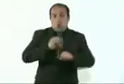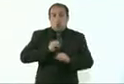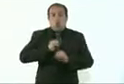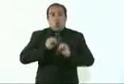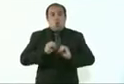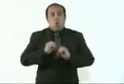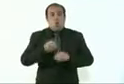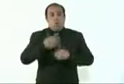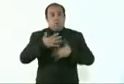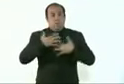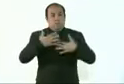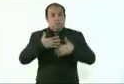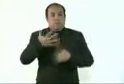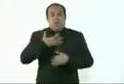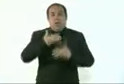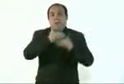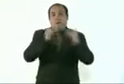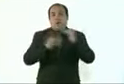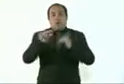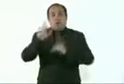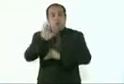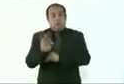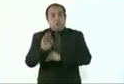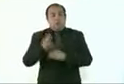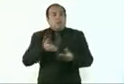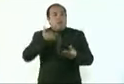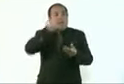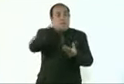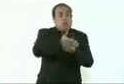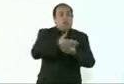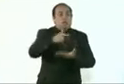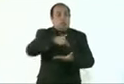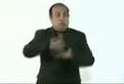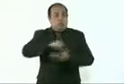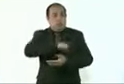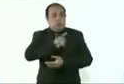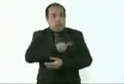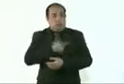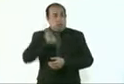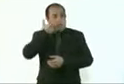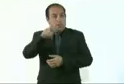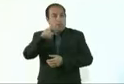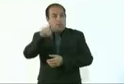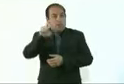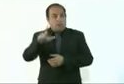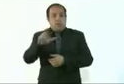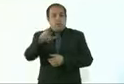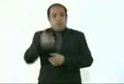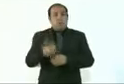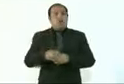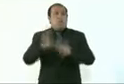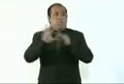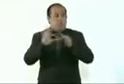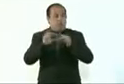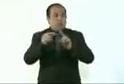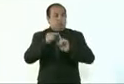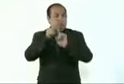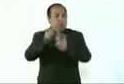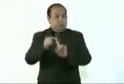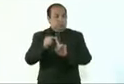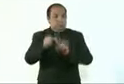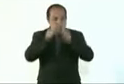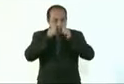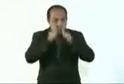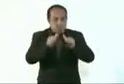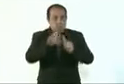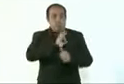90%, acudan a una unidad de salud, llamen a Locatel para recibir orientación y atención, y también pueden